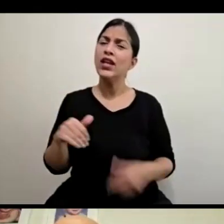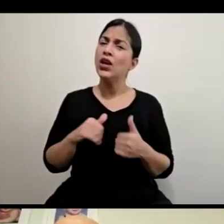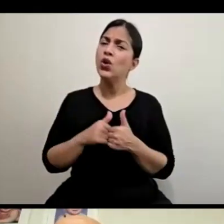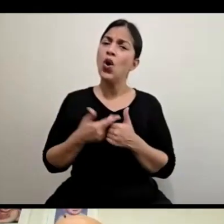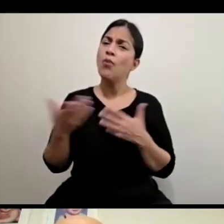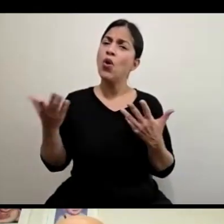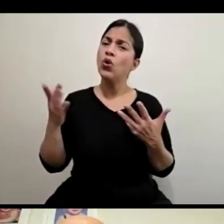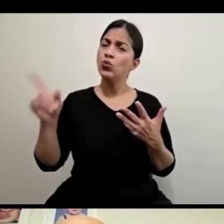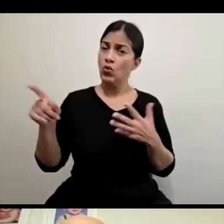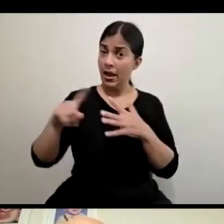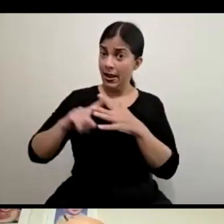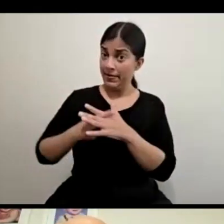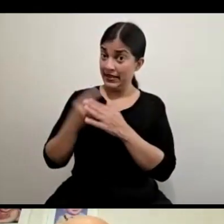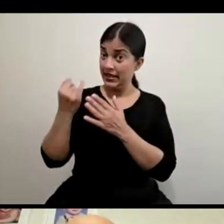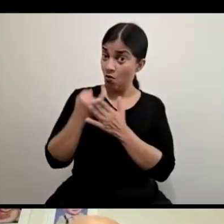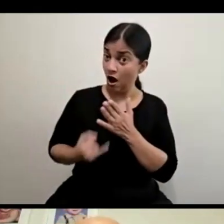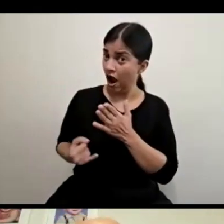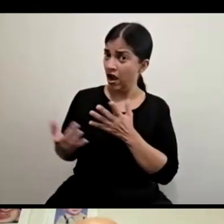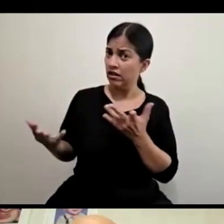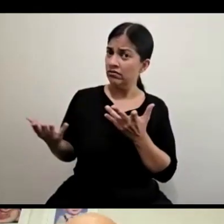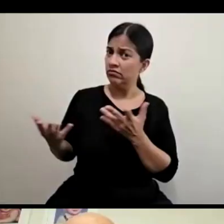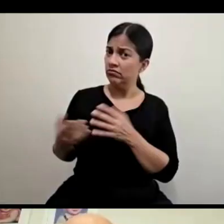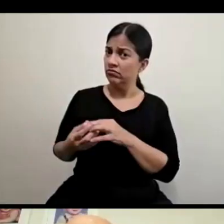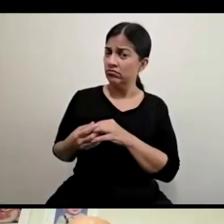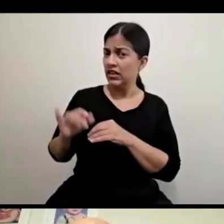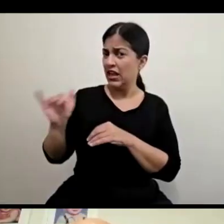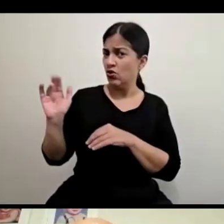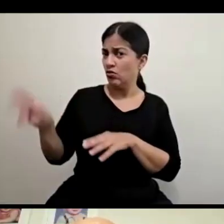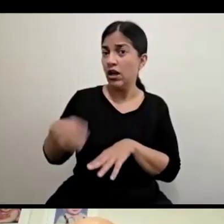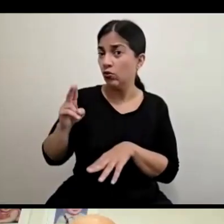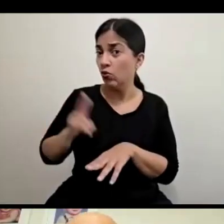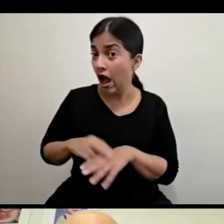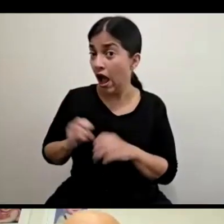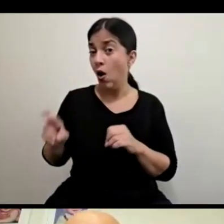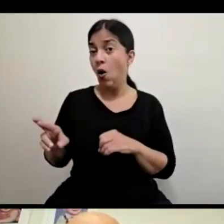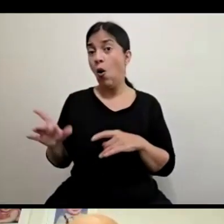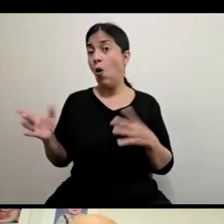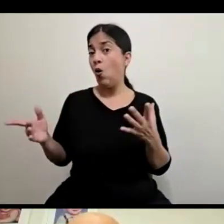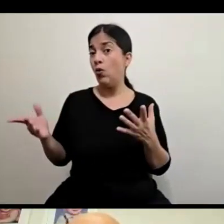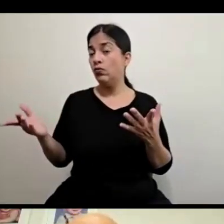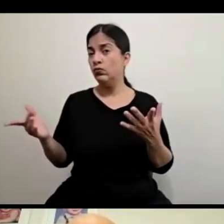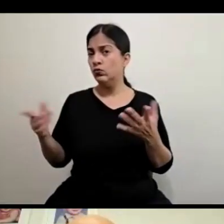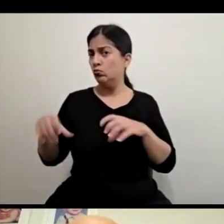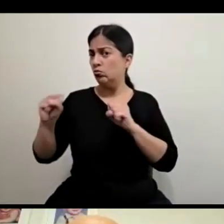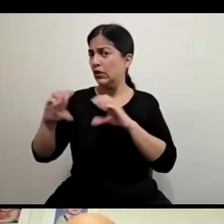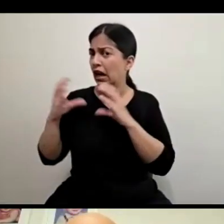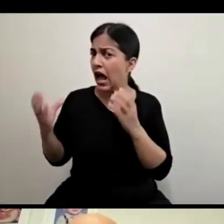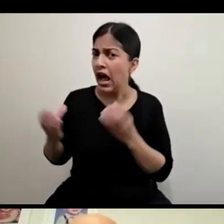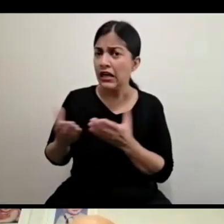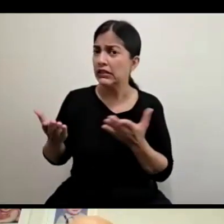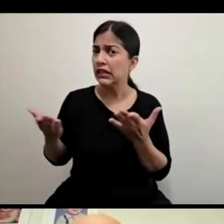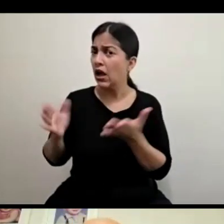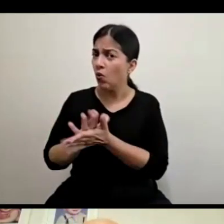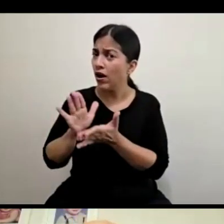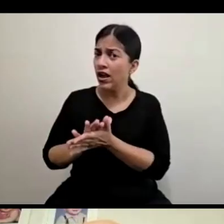eso de empezar a dibujar? ¿Eso fue como natural o cogiste alguna clase en la